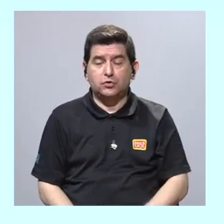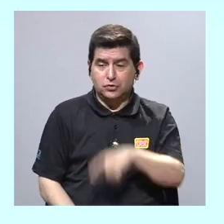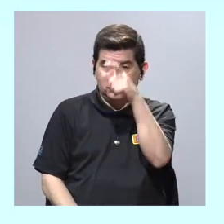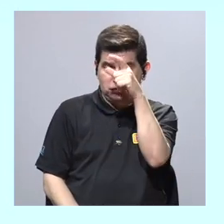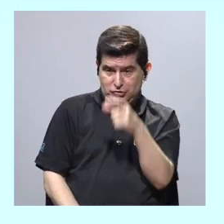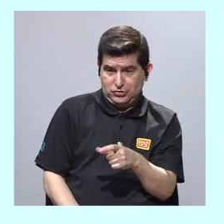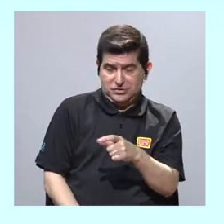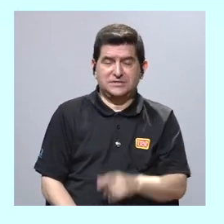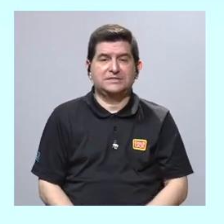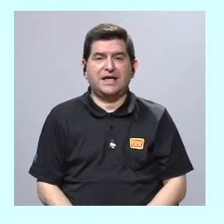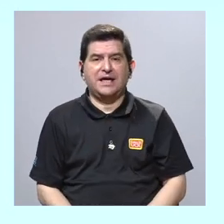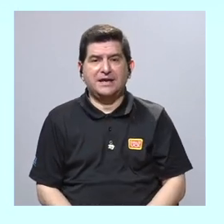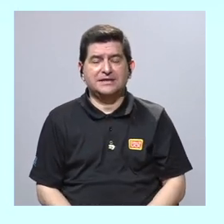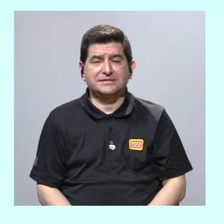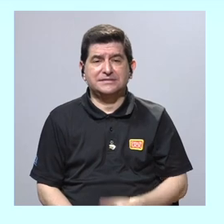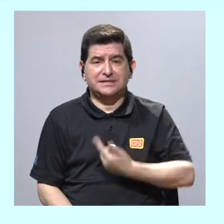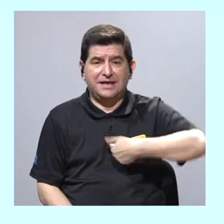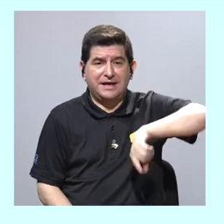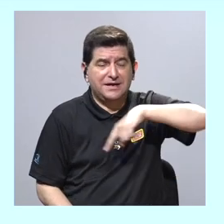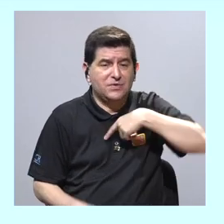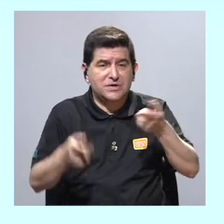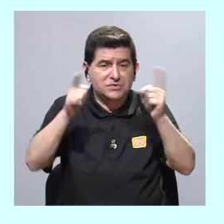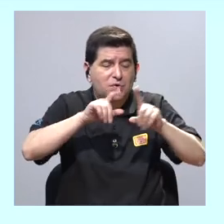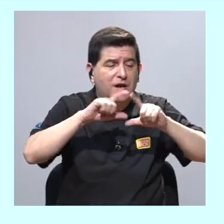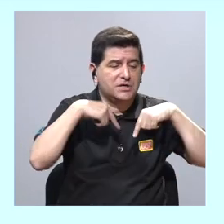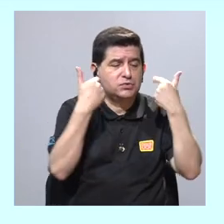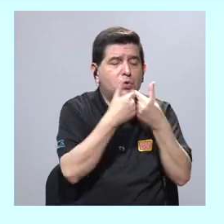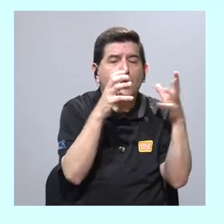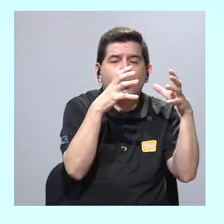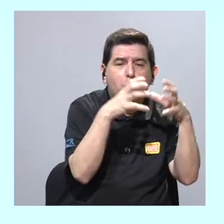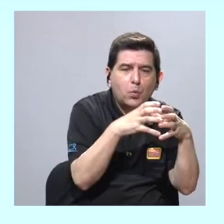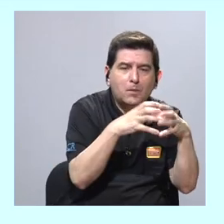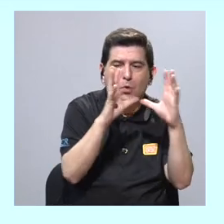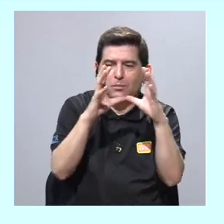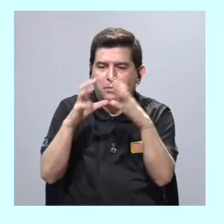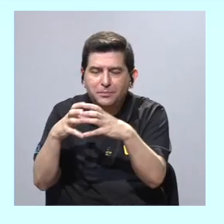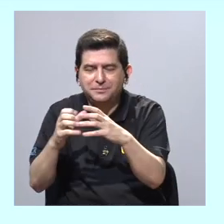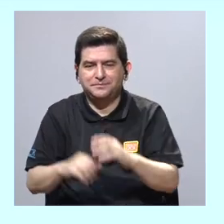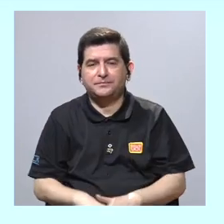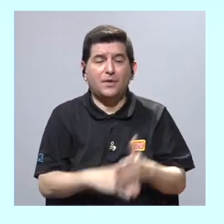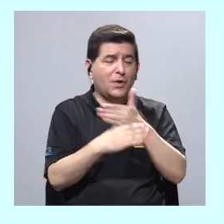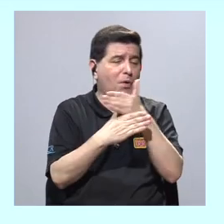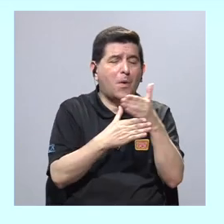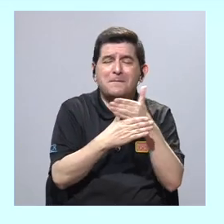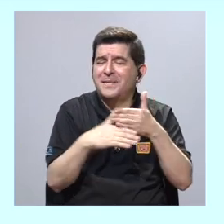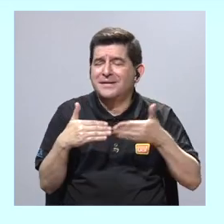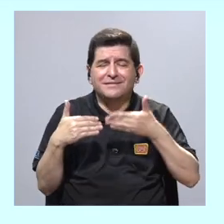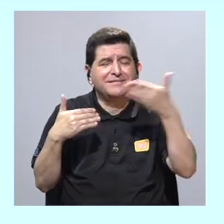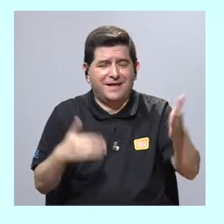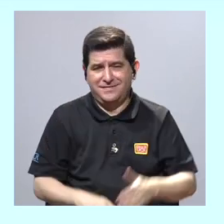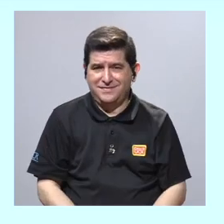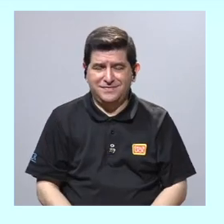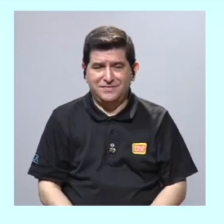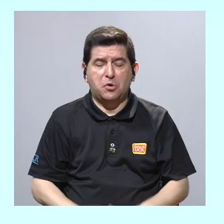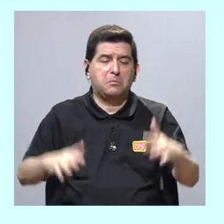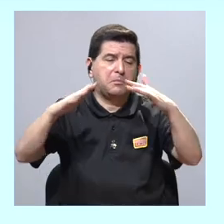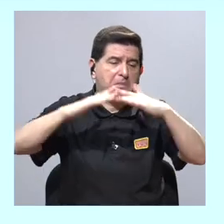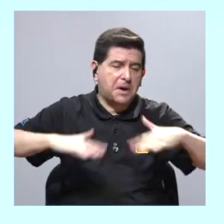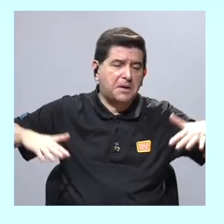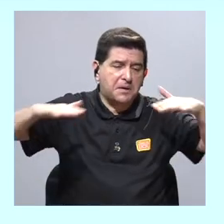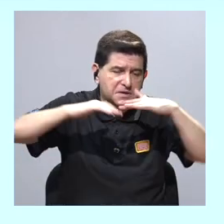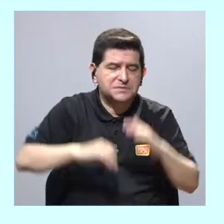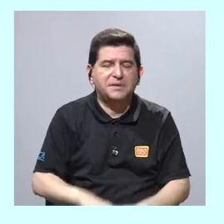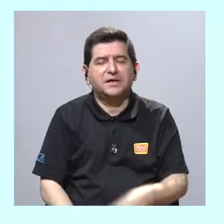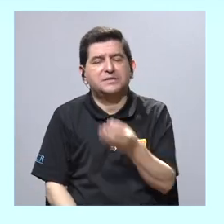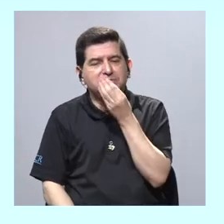gregaria. Estamos, por lo general, en grupo y compartimos muchas cosas. Compartimos el espacio, compartimos